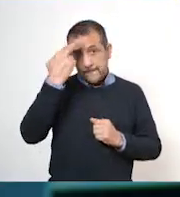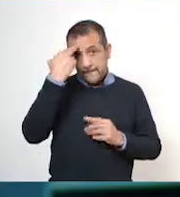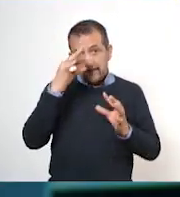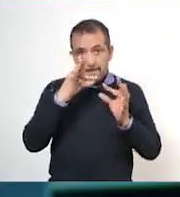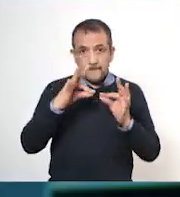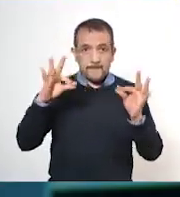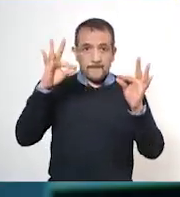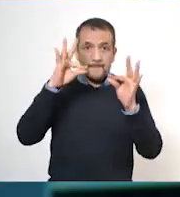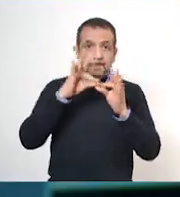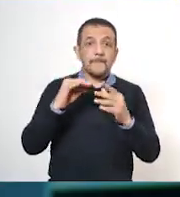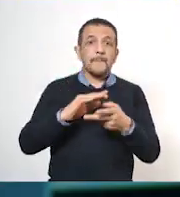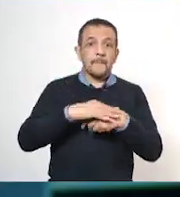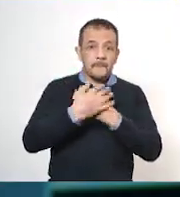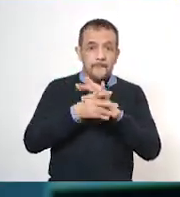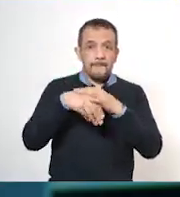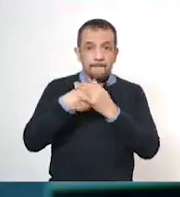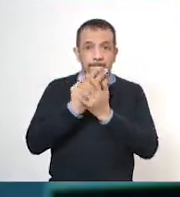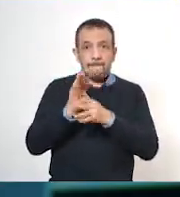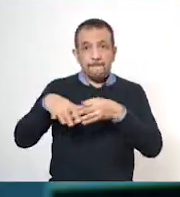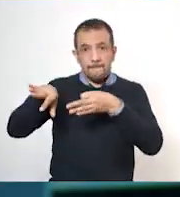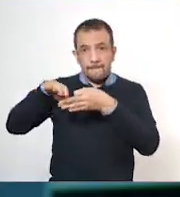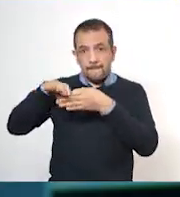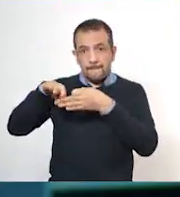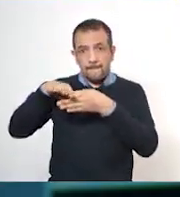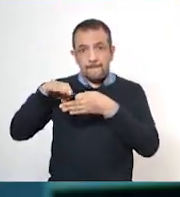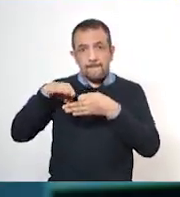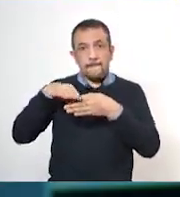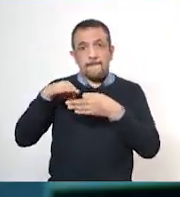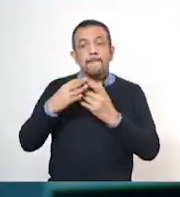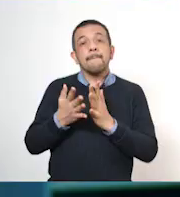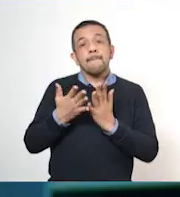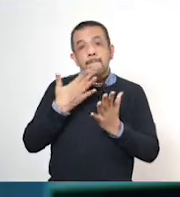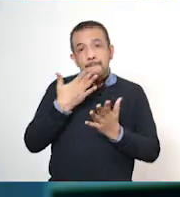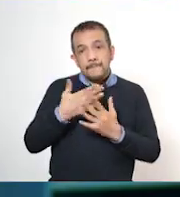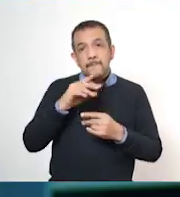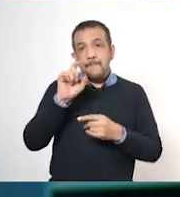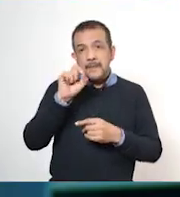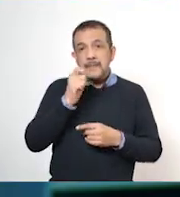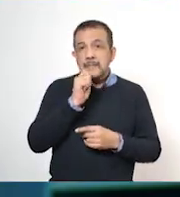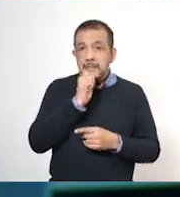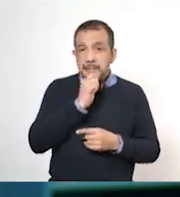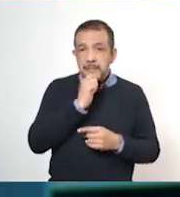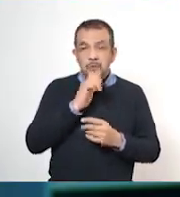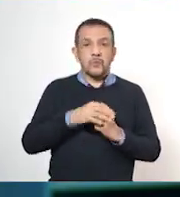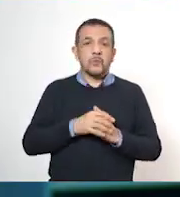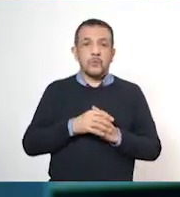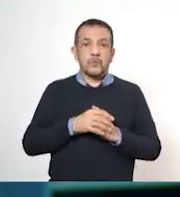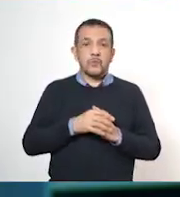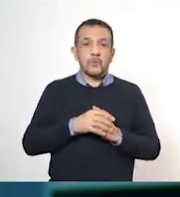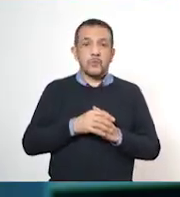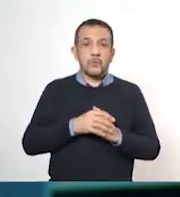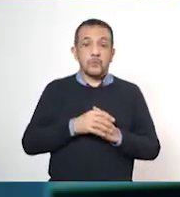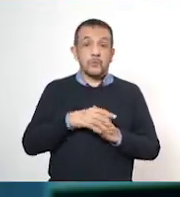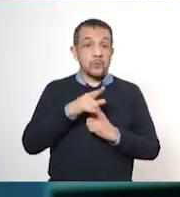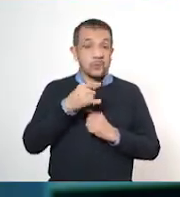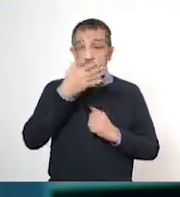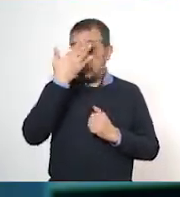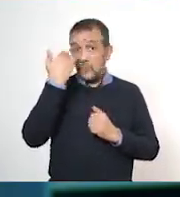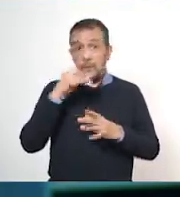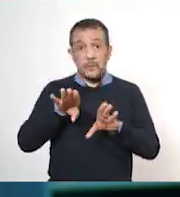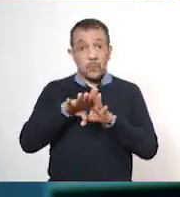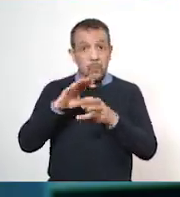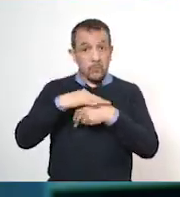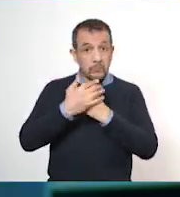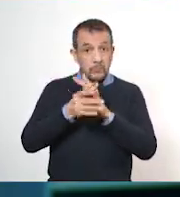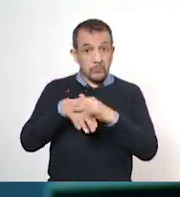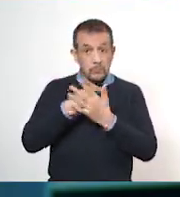Recuerda que es importante lavar muy bien tus manos con agua y con jabón durante 20 segundos. Si no